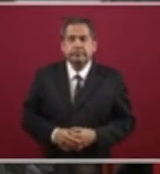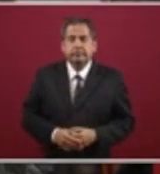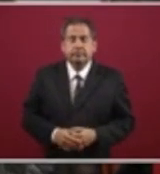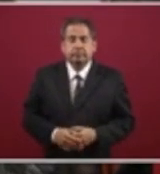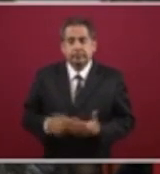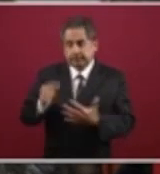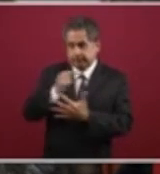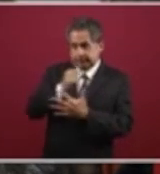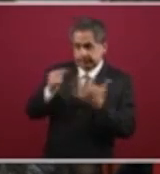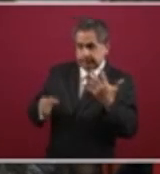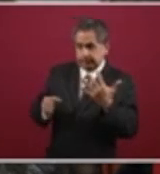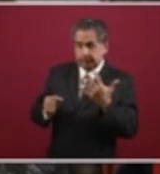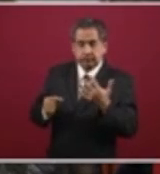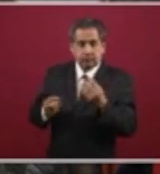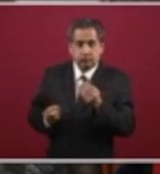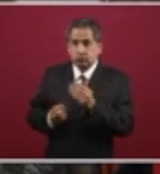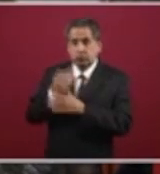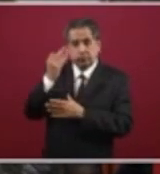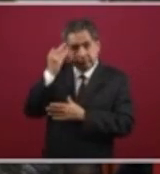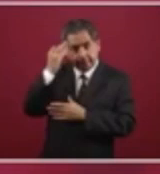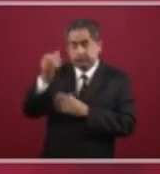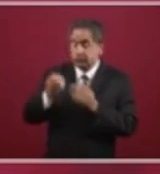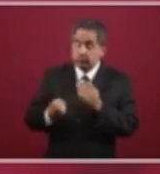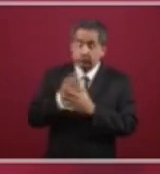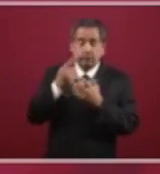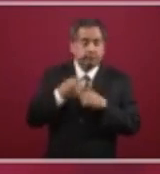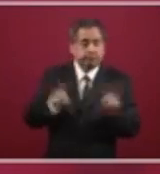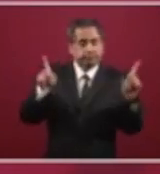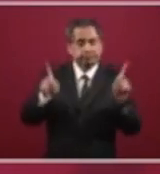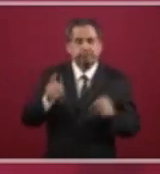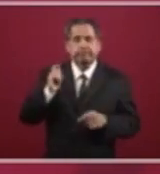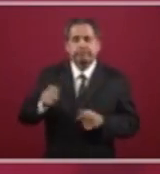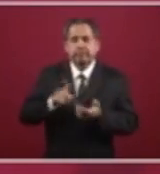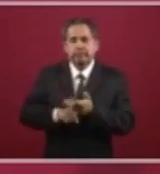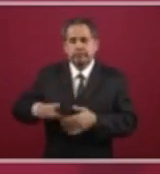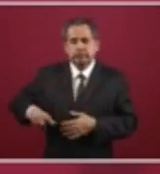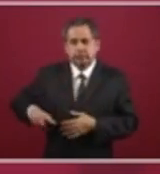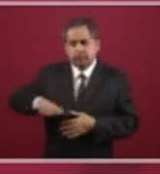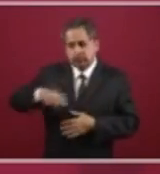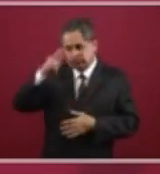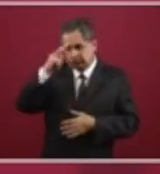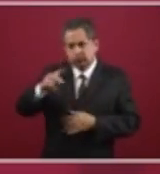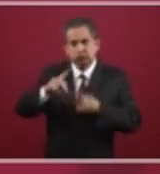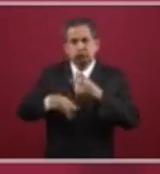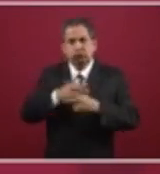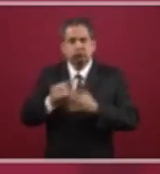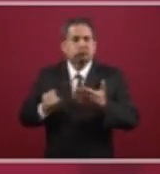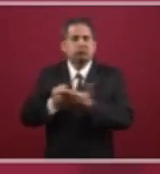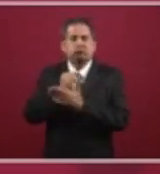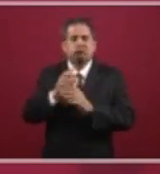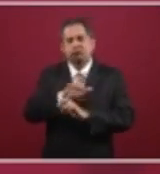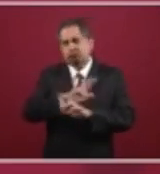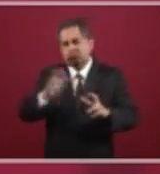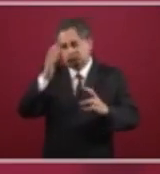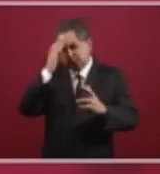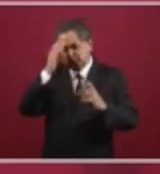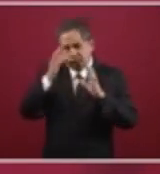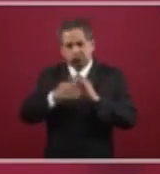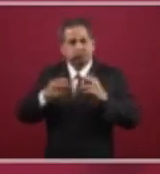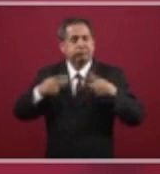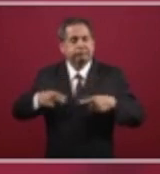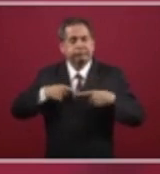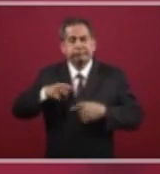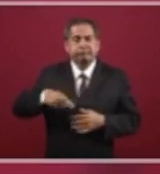todo esto que en esta nueva etapa de la historia nacional, el gobierno de México ha decidido reconocer a las